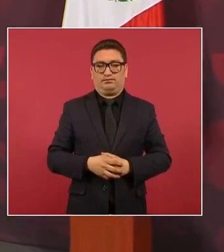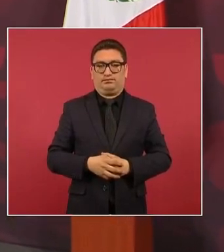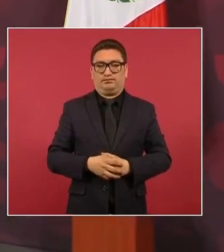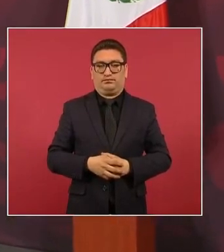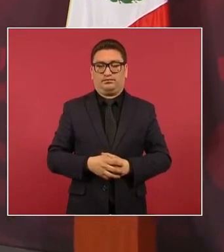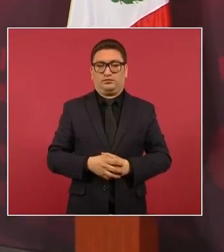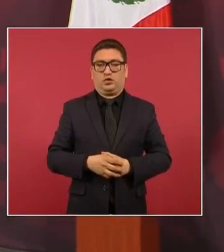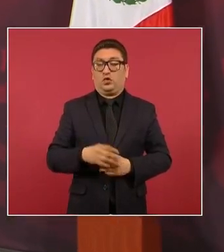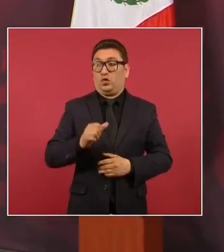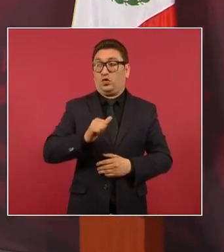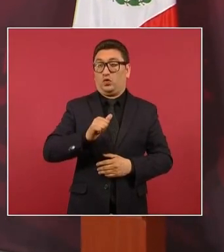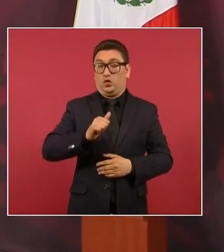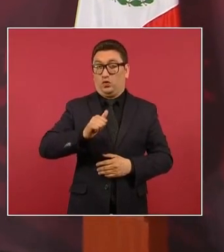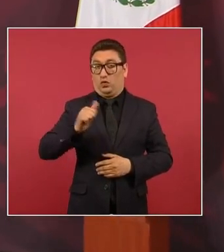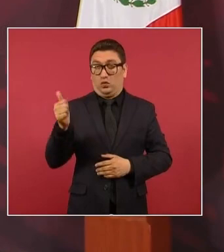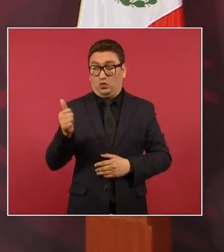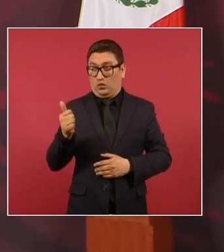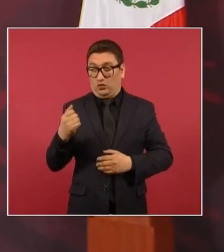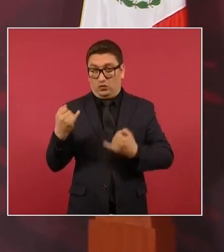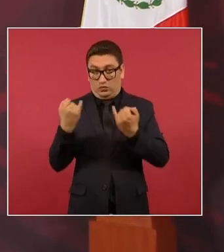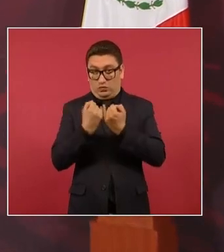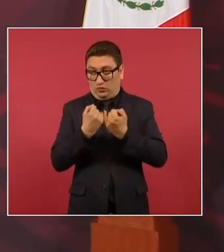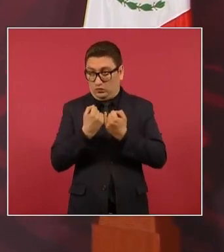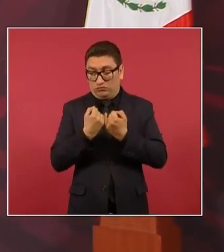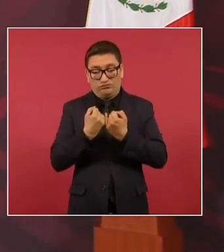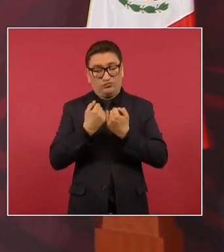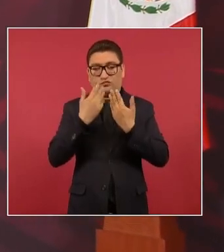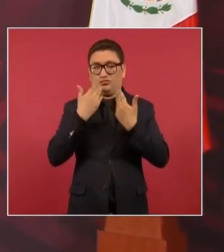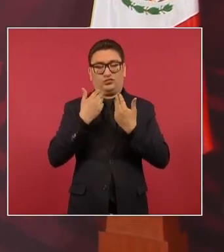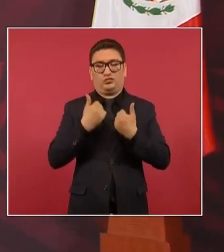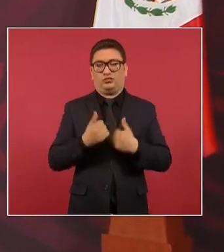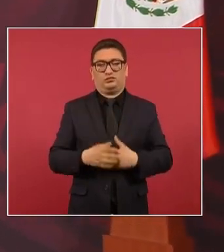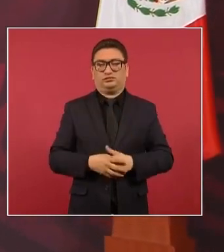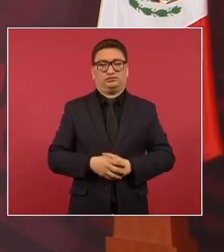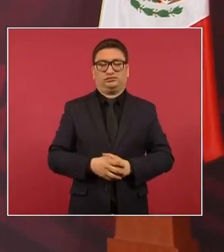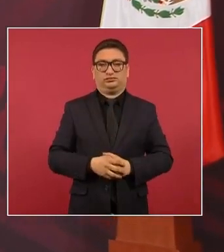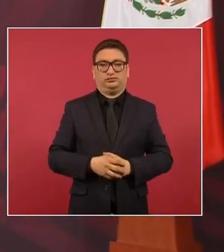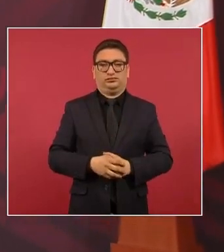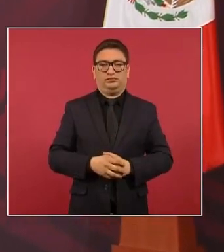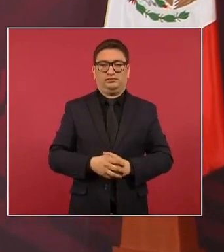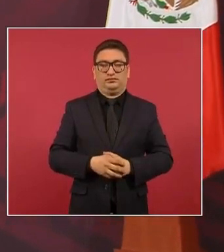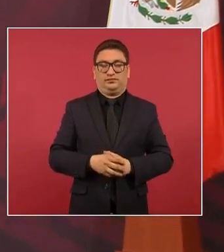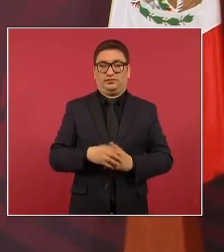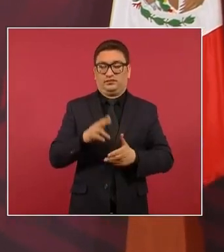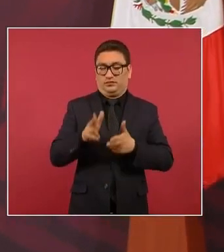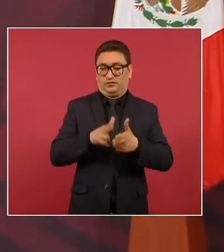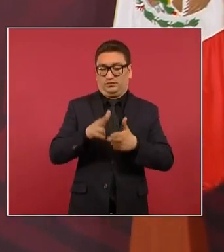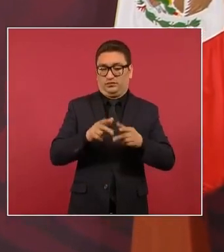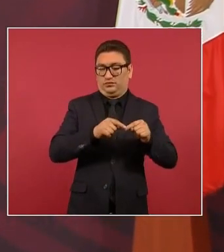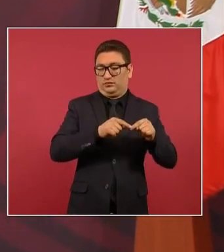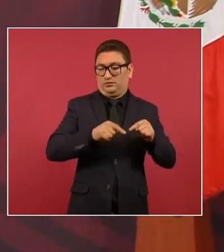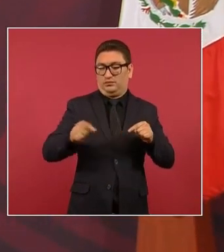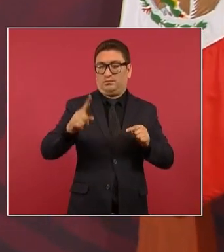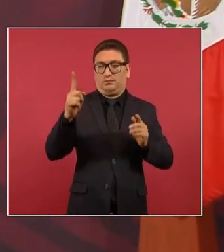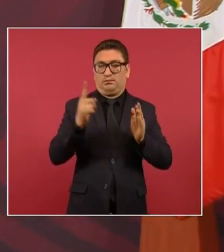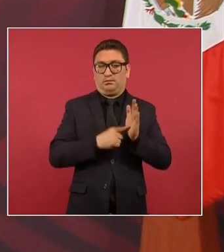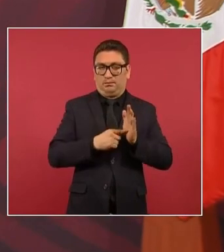No hay en ninguna parte un tren de 1,000 millas,